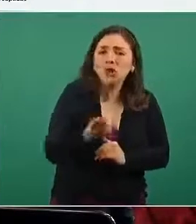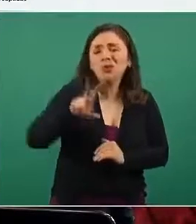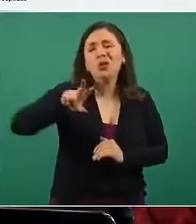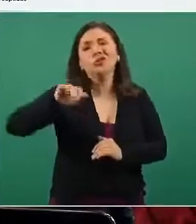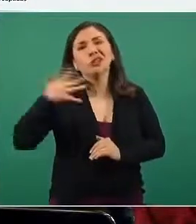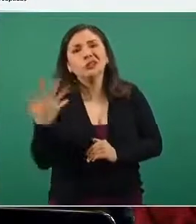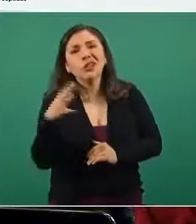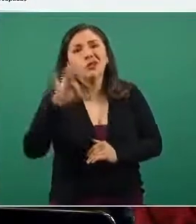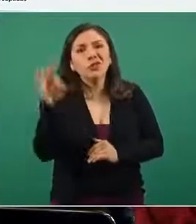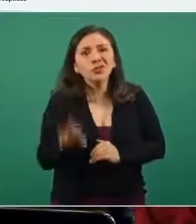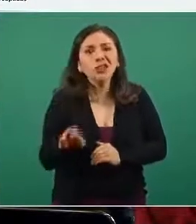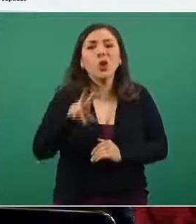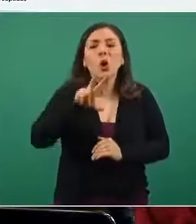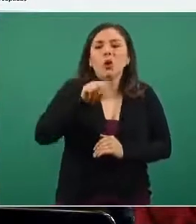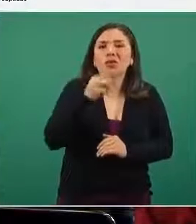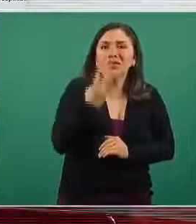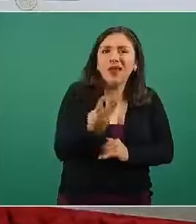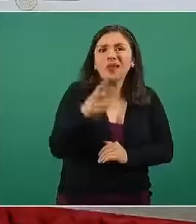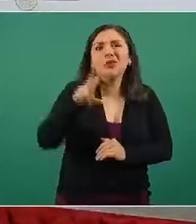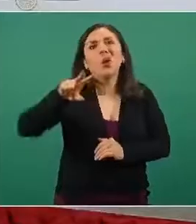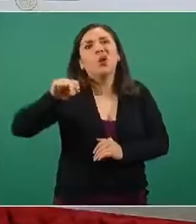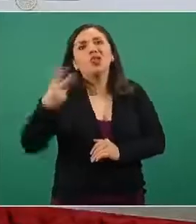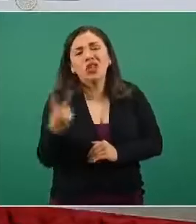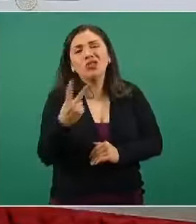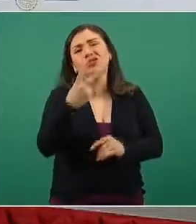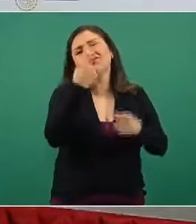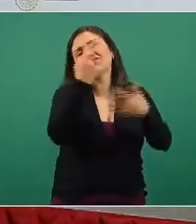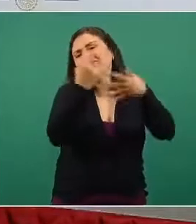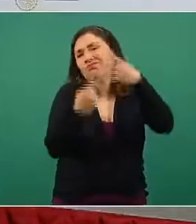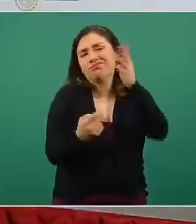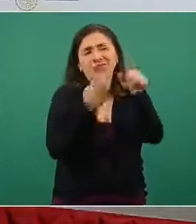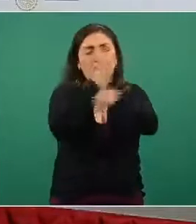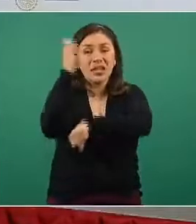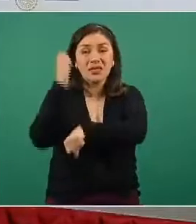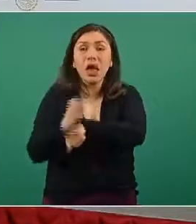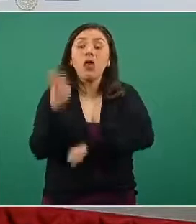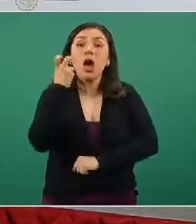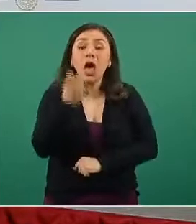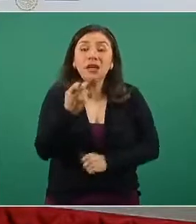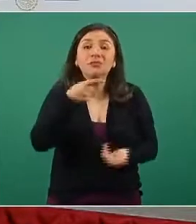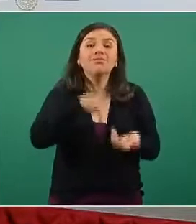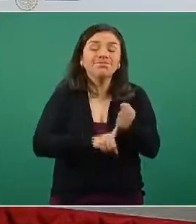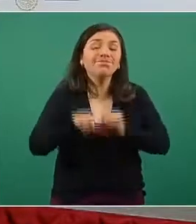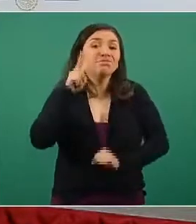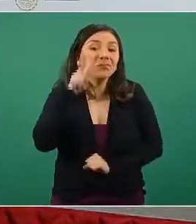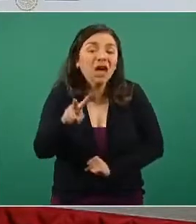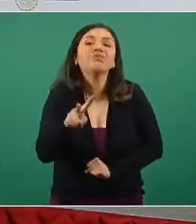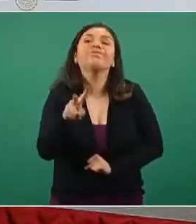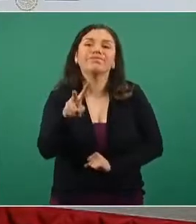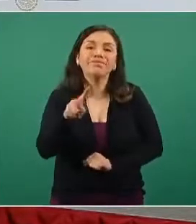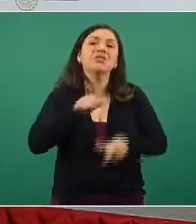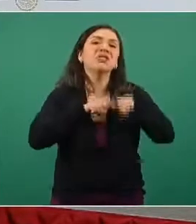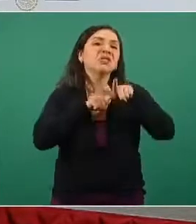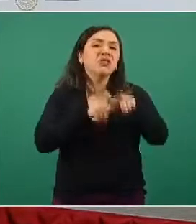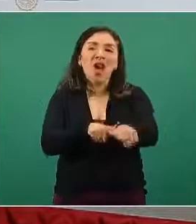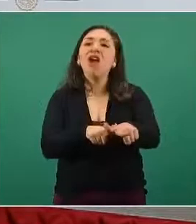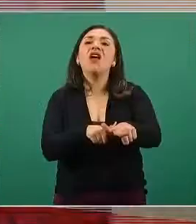85, 83, 82 para cada una de estas entidades, lo cual refleja que se